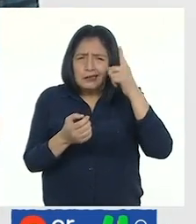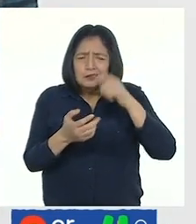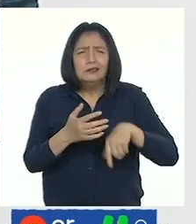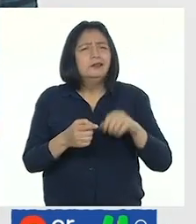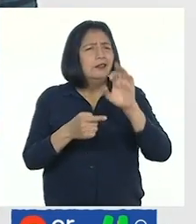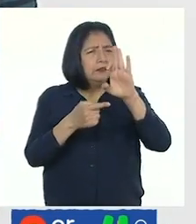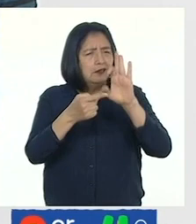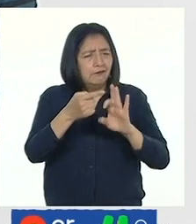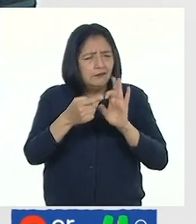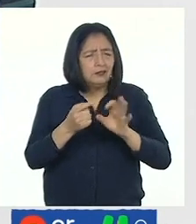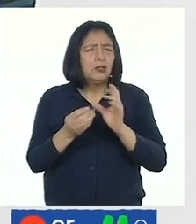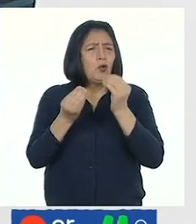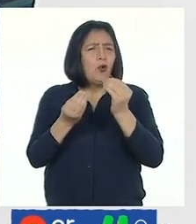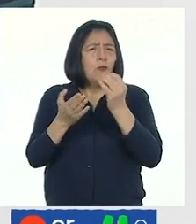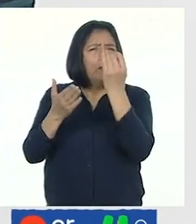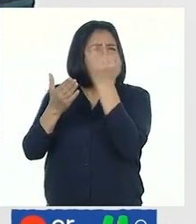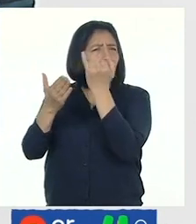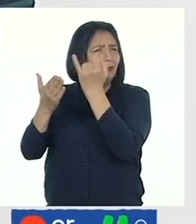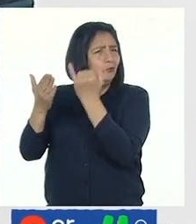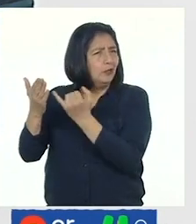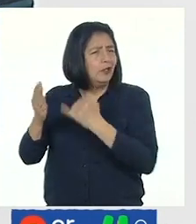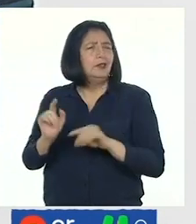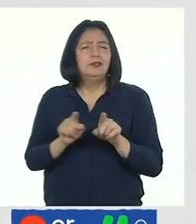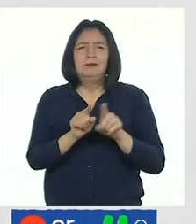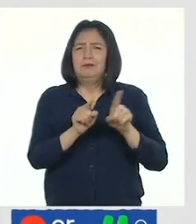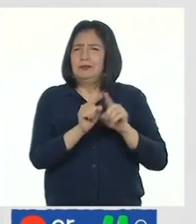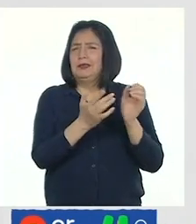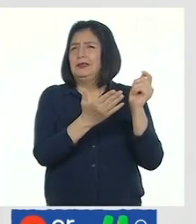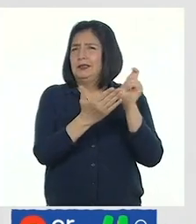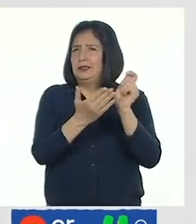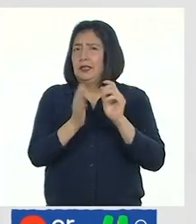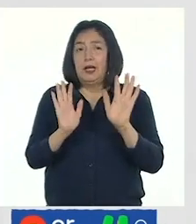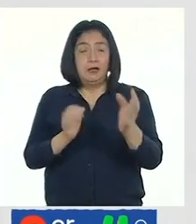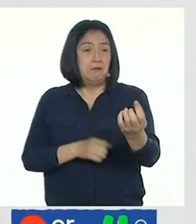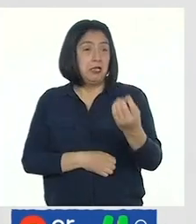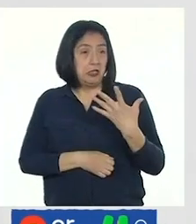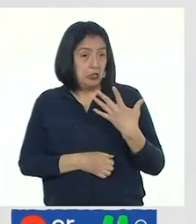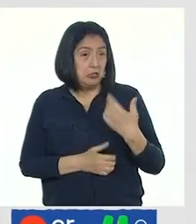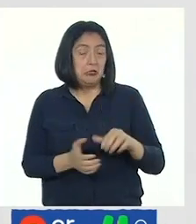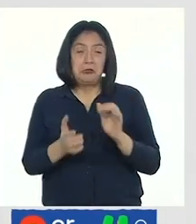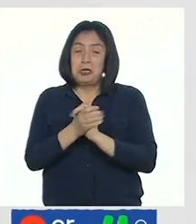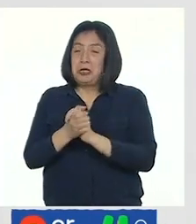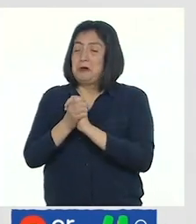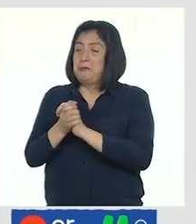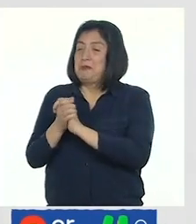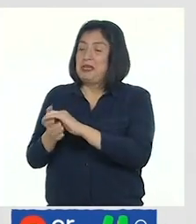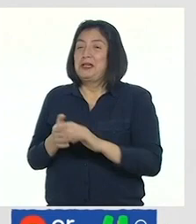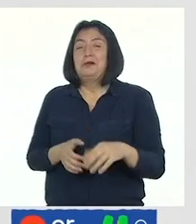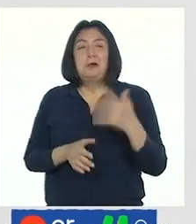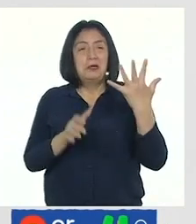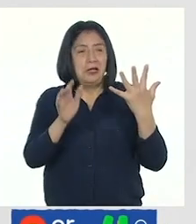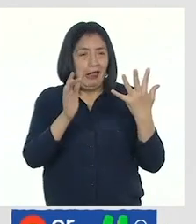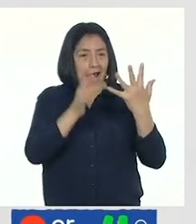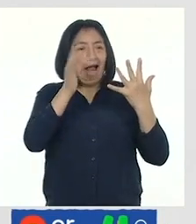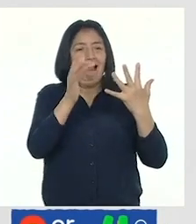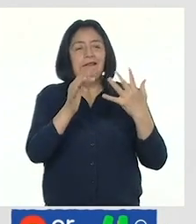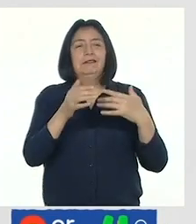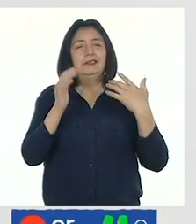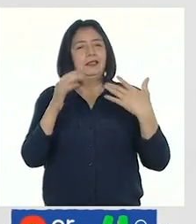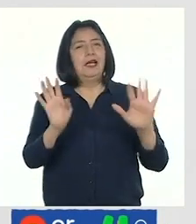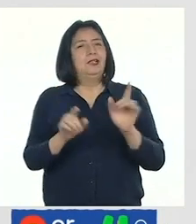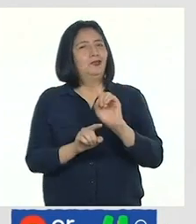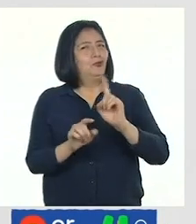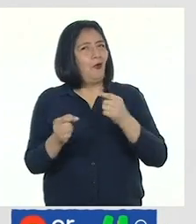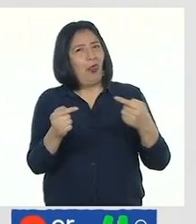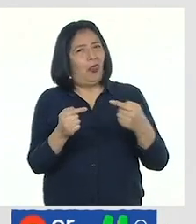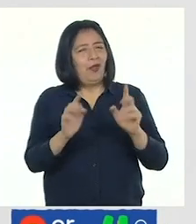representar la fracción de manera gráfica y simbólica. Me dicen que nuestros amigos los cactus han dejado